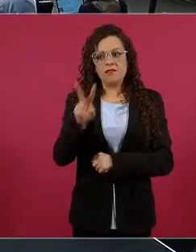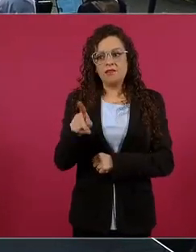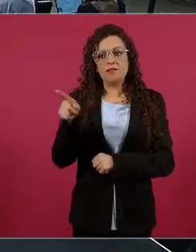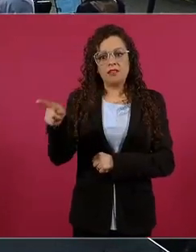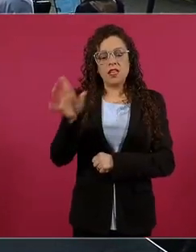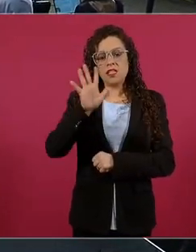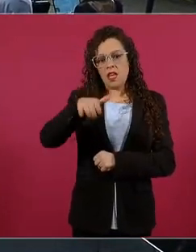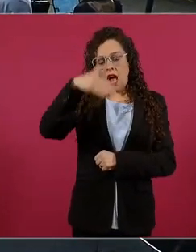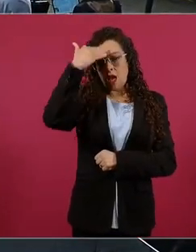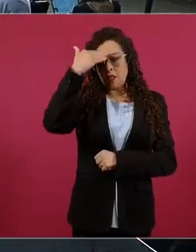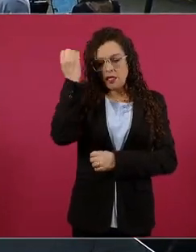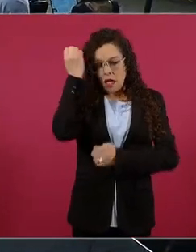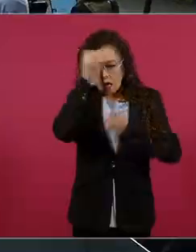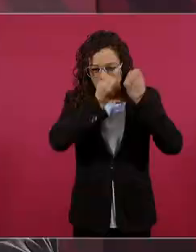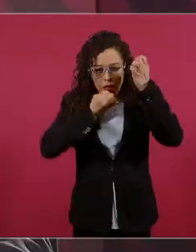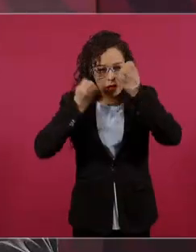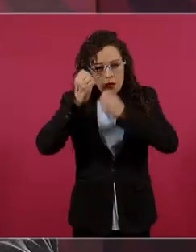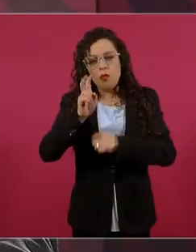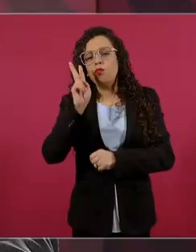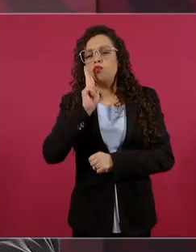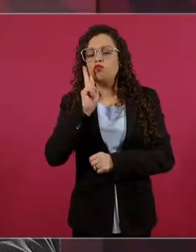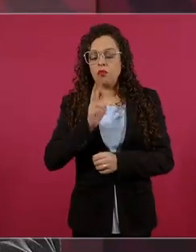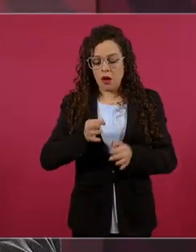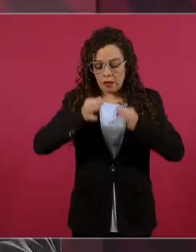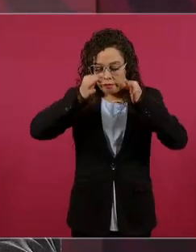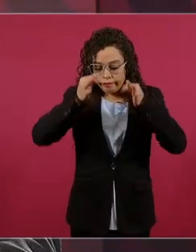sustancias dañinas